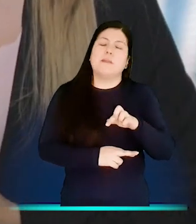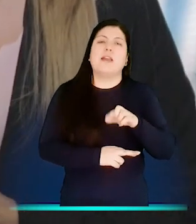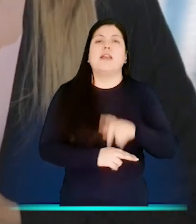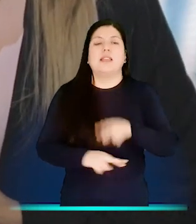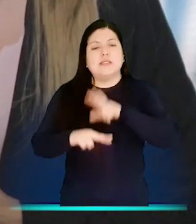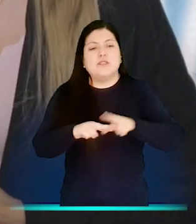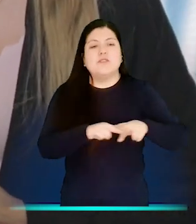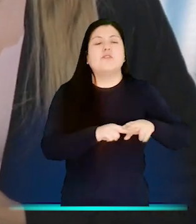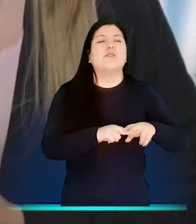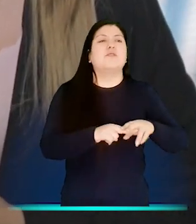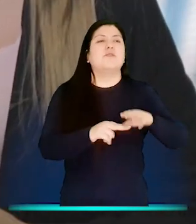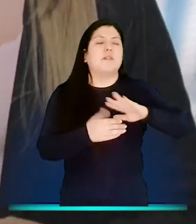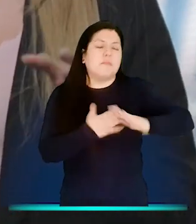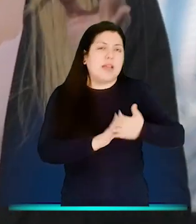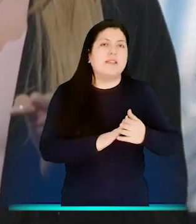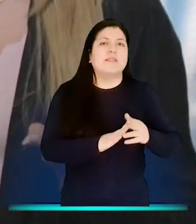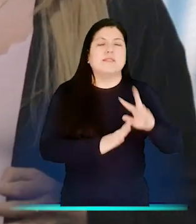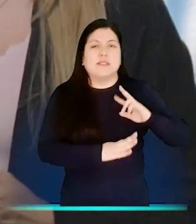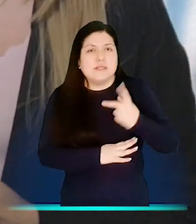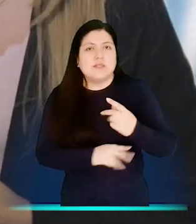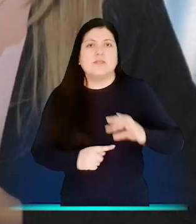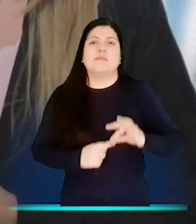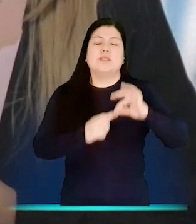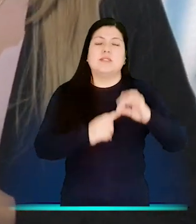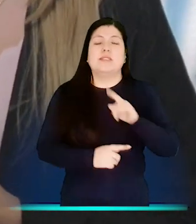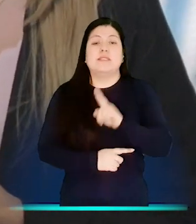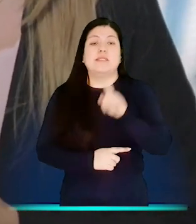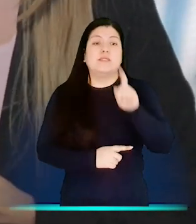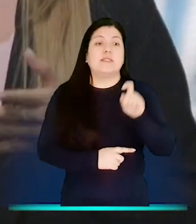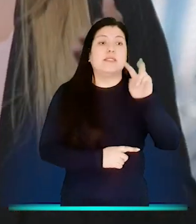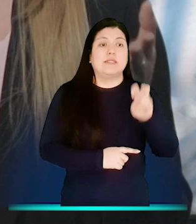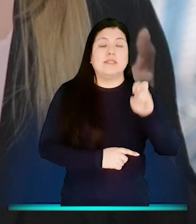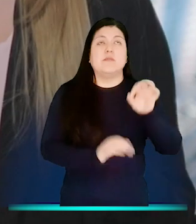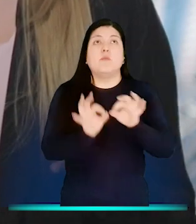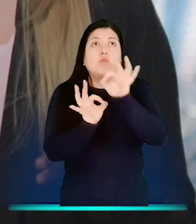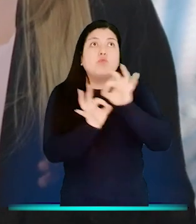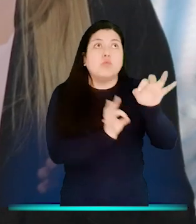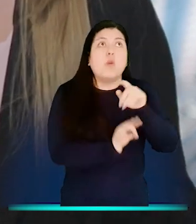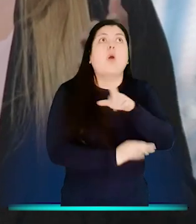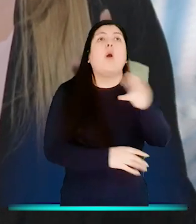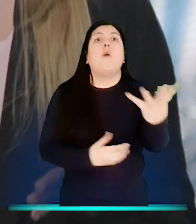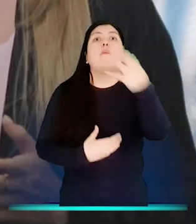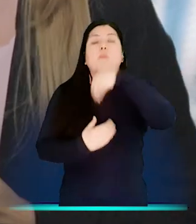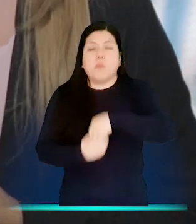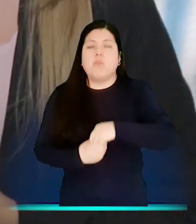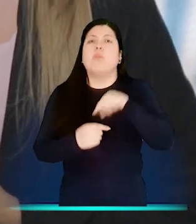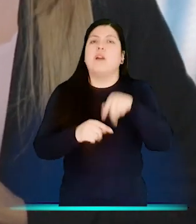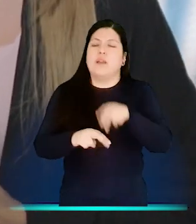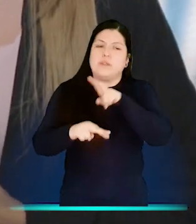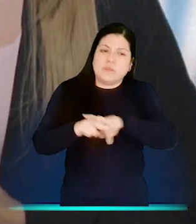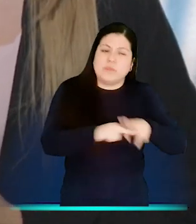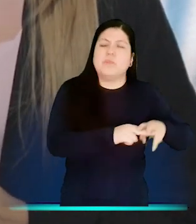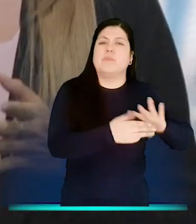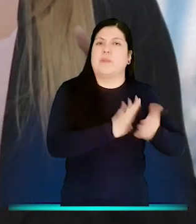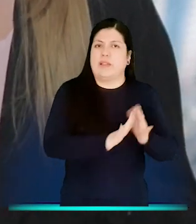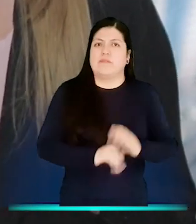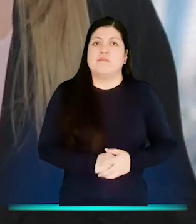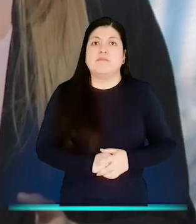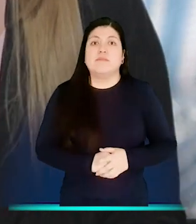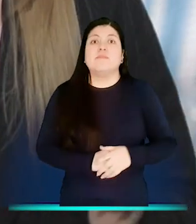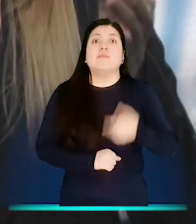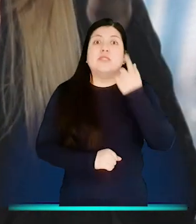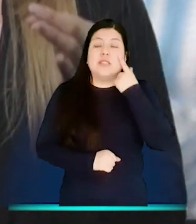transitorias especiales de paz, de las cuales son 167 municipios los que hacen parte de estas circunscripciones. Las